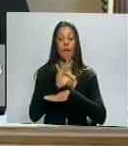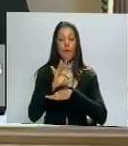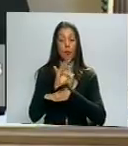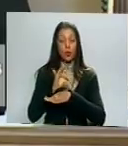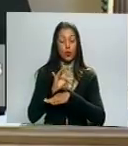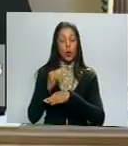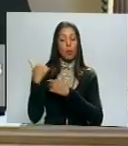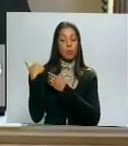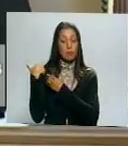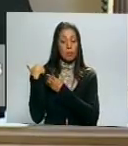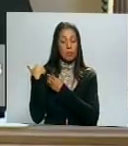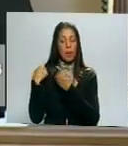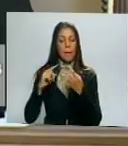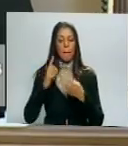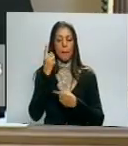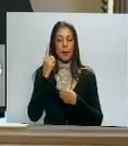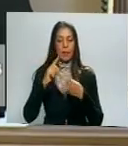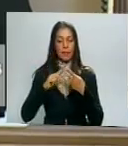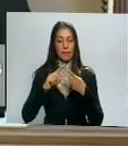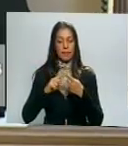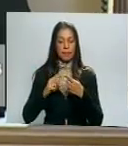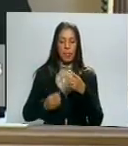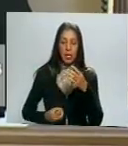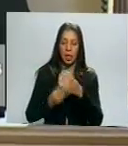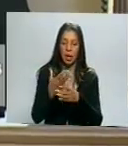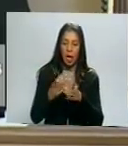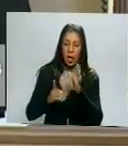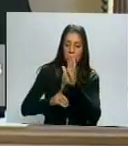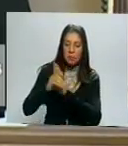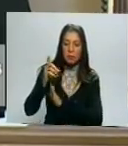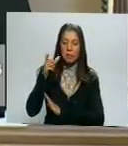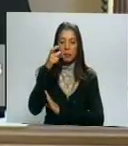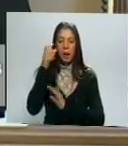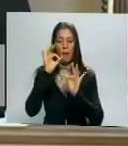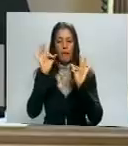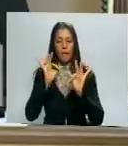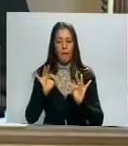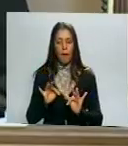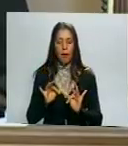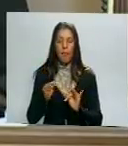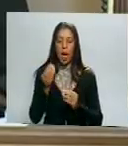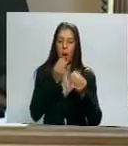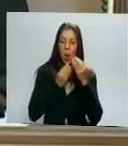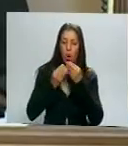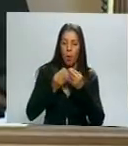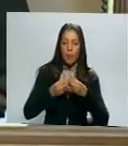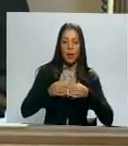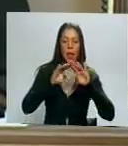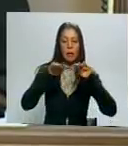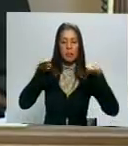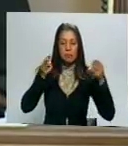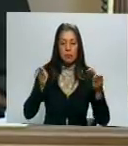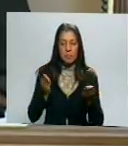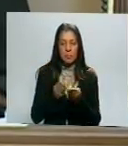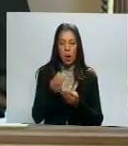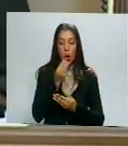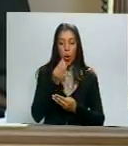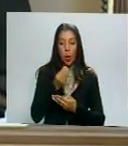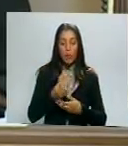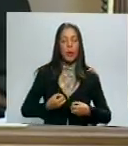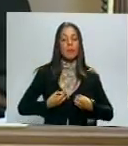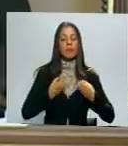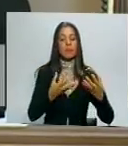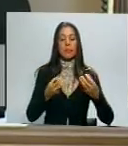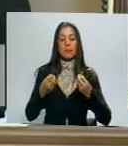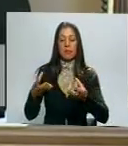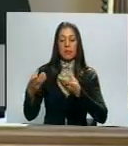funciones. Primero, crear, desarrollar y supervisar mecanismos para el abastecimiento y distribución de alimentos y productos